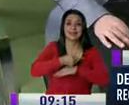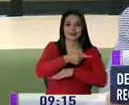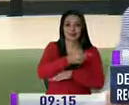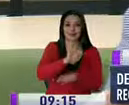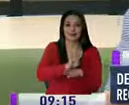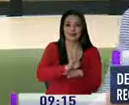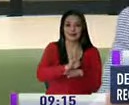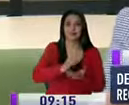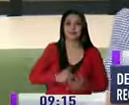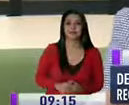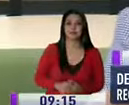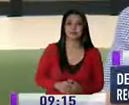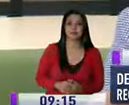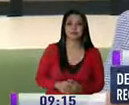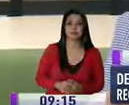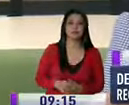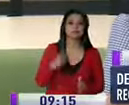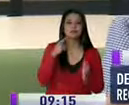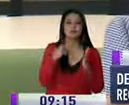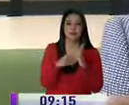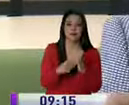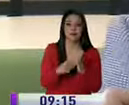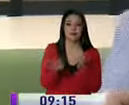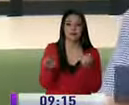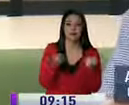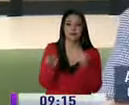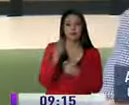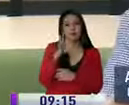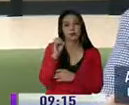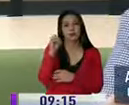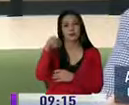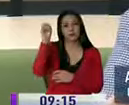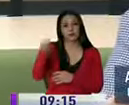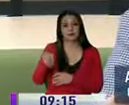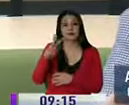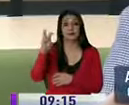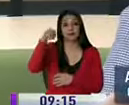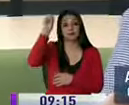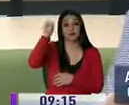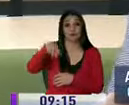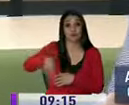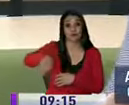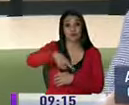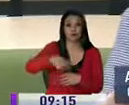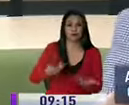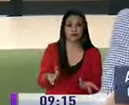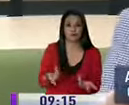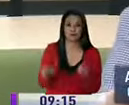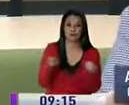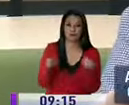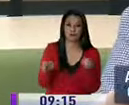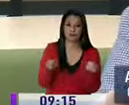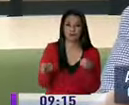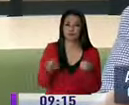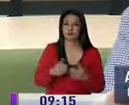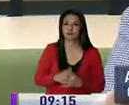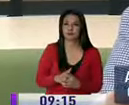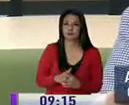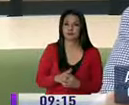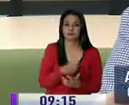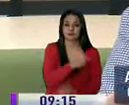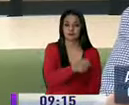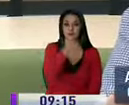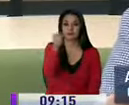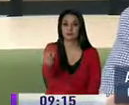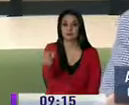institución. Si logramos contener este 50-60% de pacientes que serían resueltos